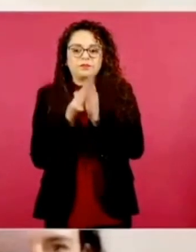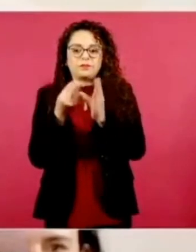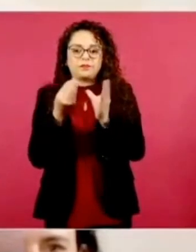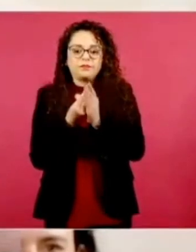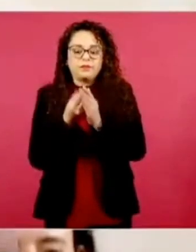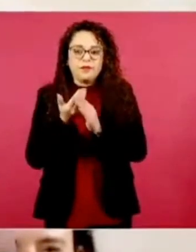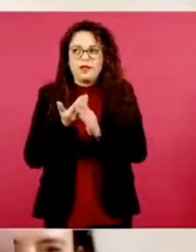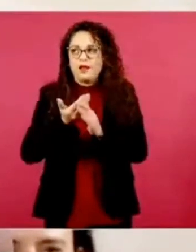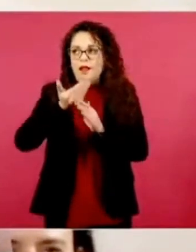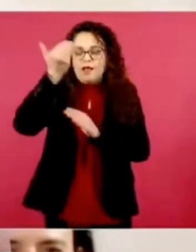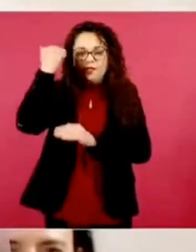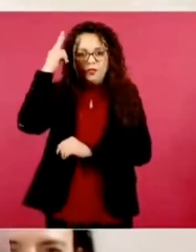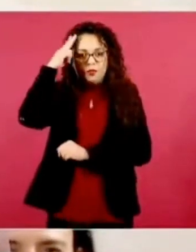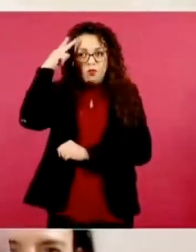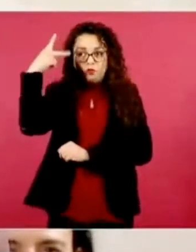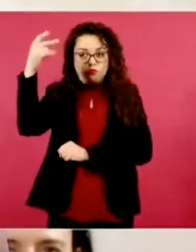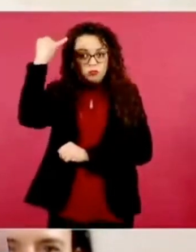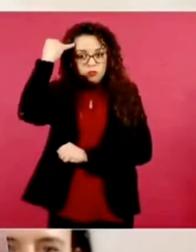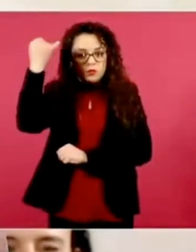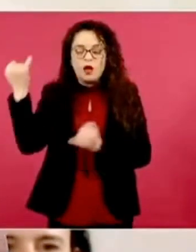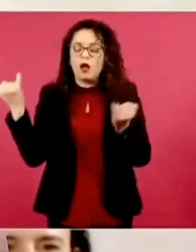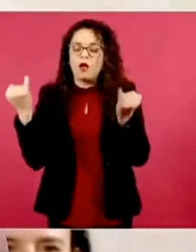porfirista.